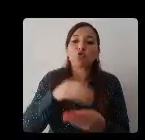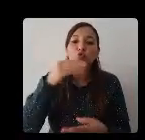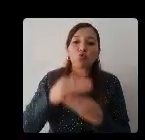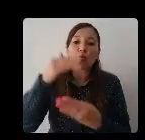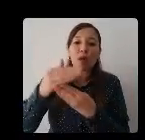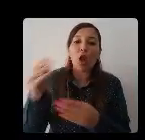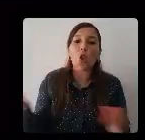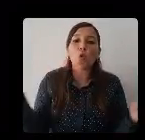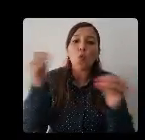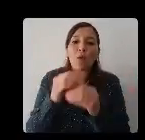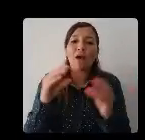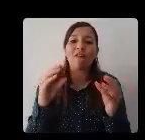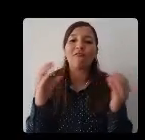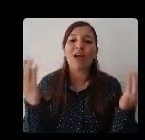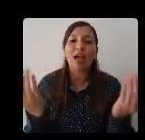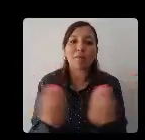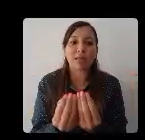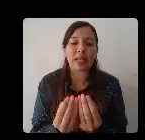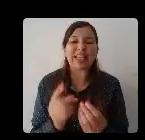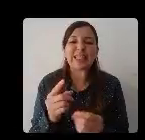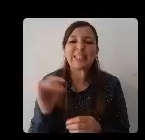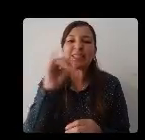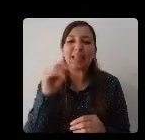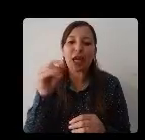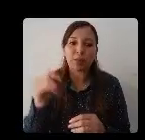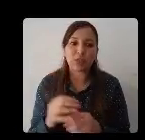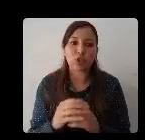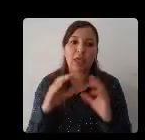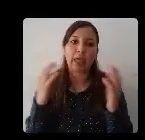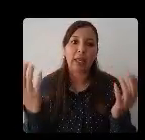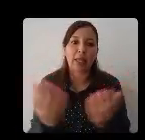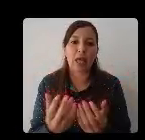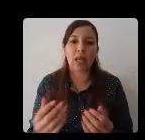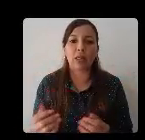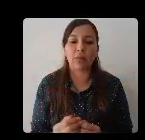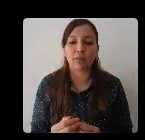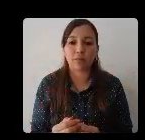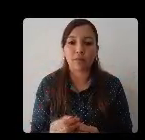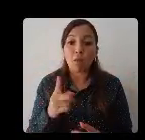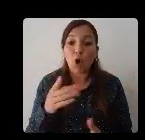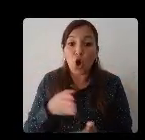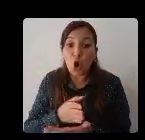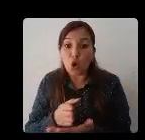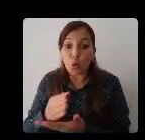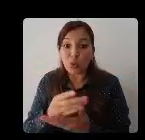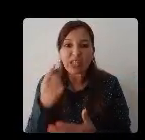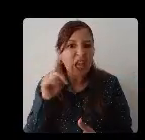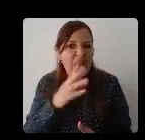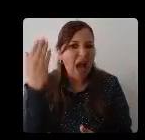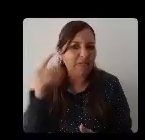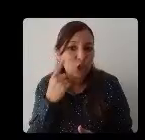algo diferente. ¿Y qué retos han tenido, Juan, en la reactivación del